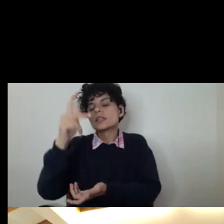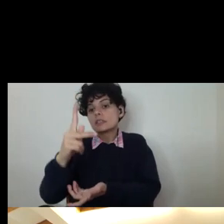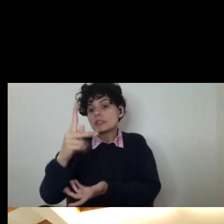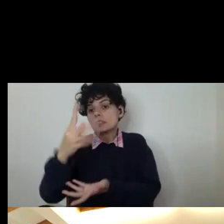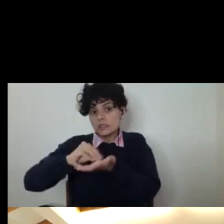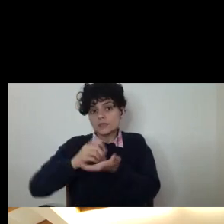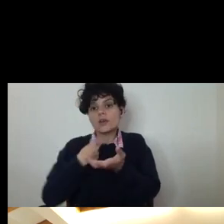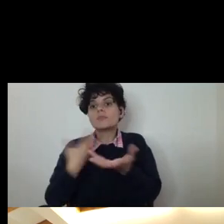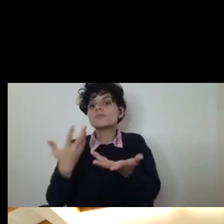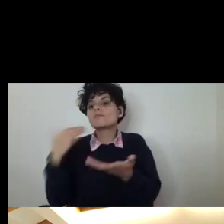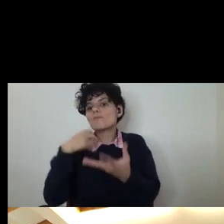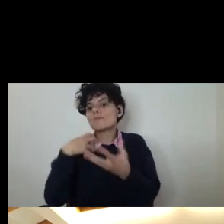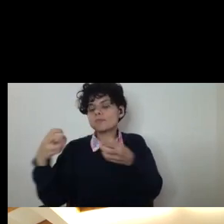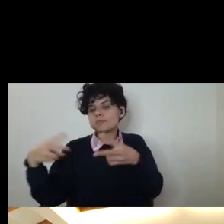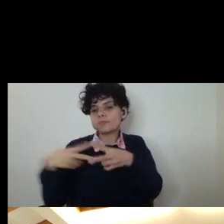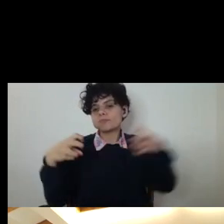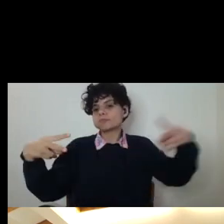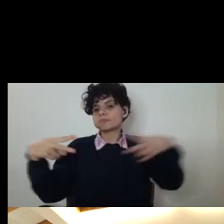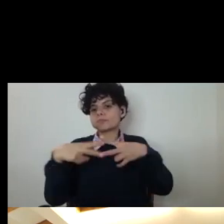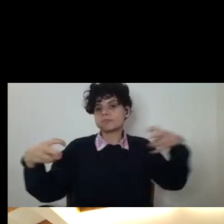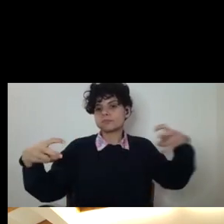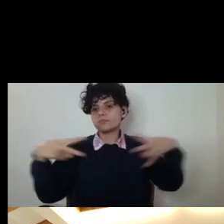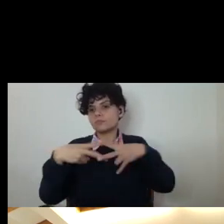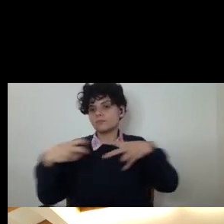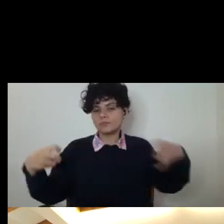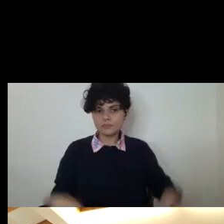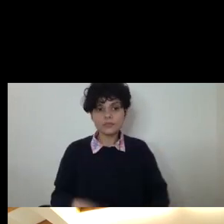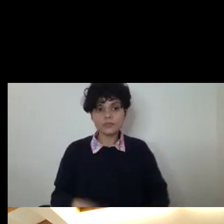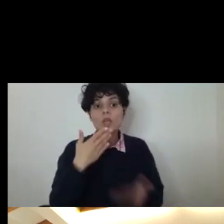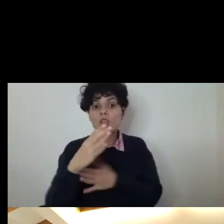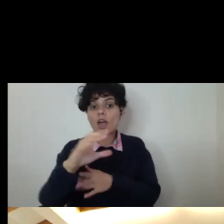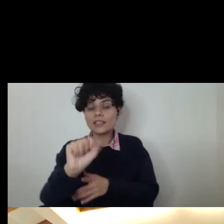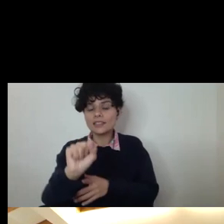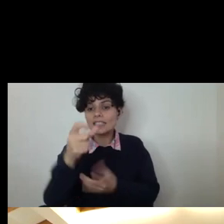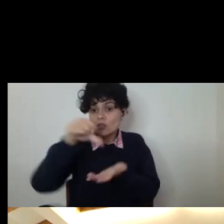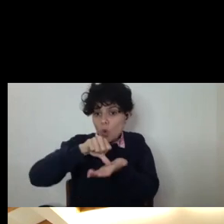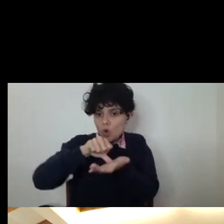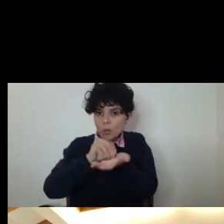CREB, que junto con un aumento de calcio nuclear